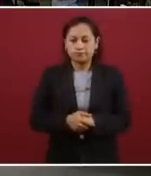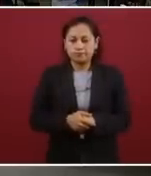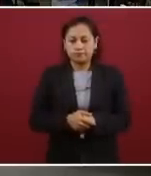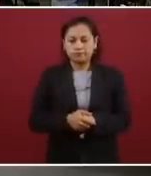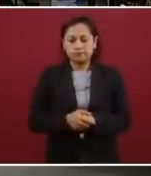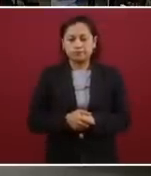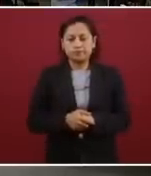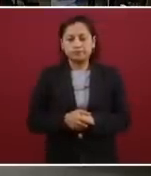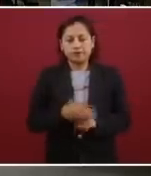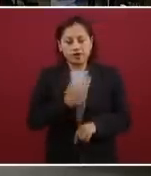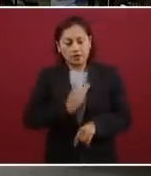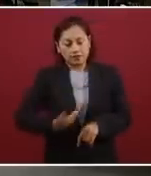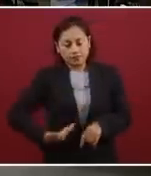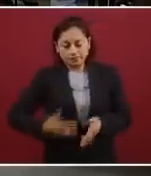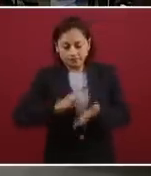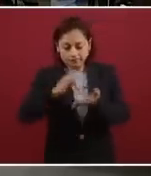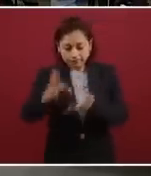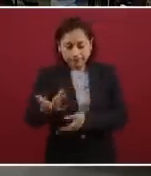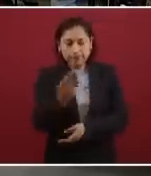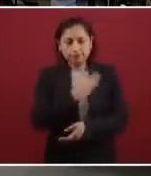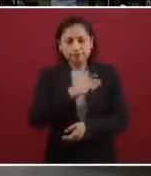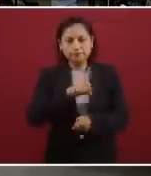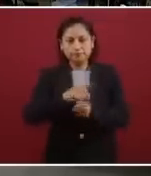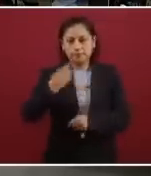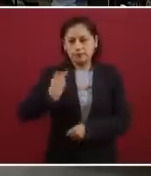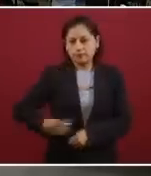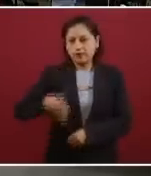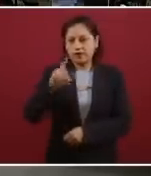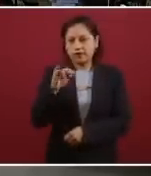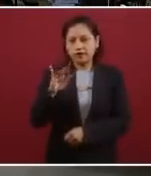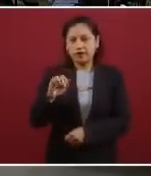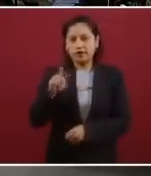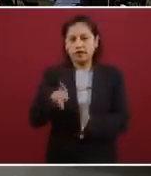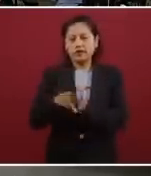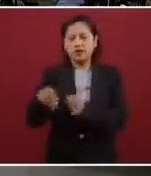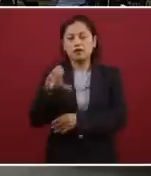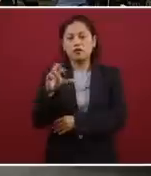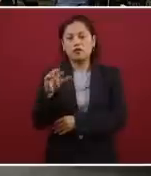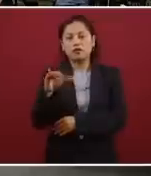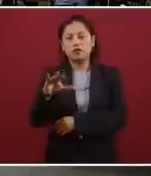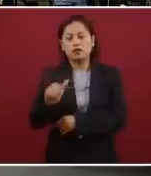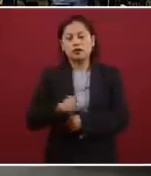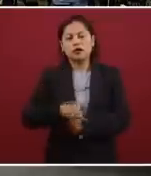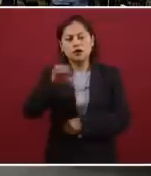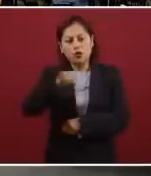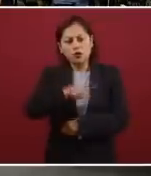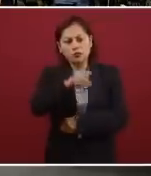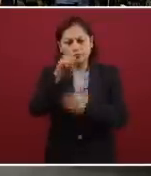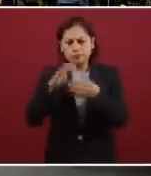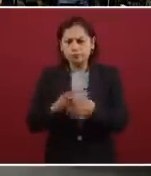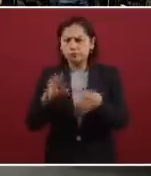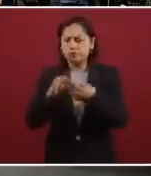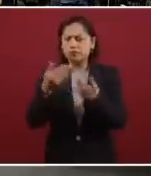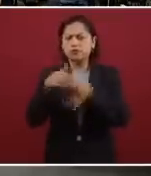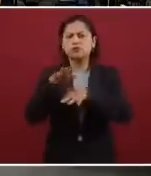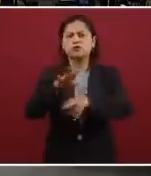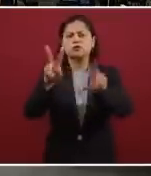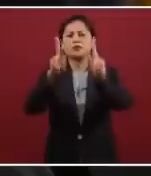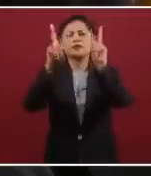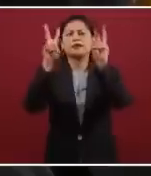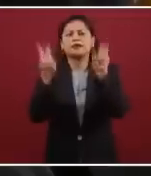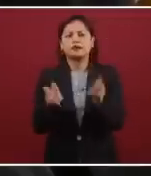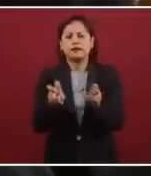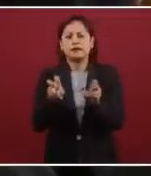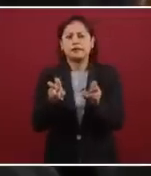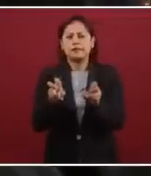Gracias, presidente. Buenos días, Daniel Blancas, de Crónica. Sobre el tema que ha tratado hoy, que tiene que ver con contrabando,